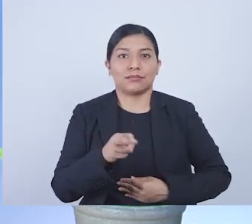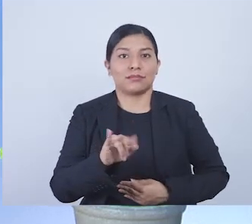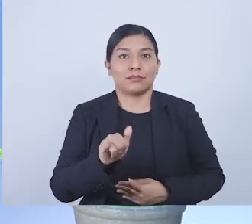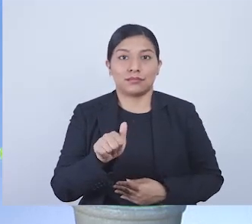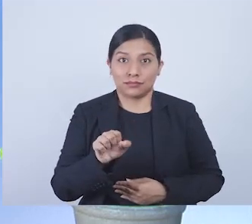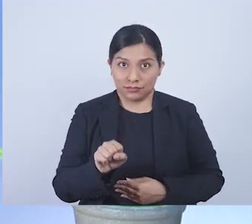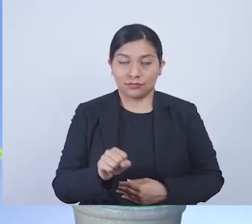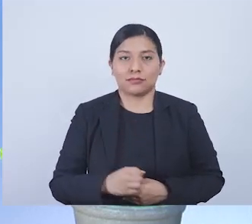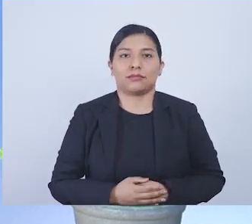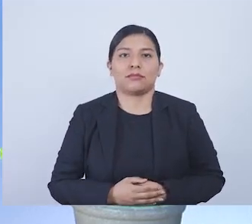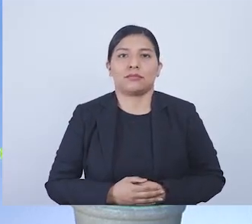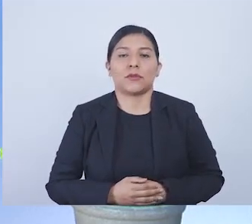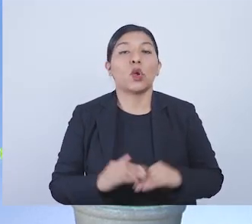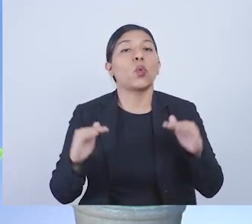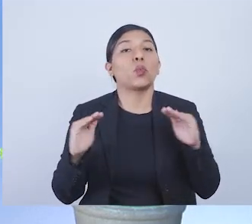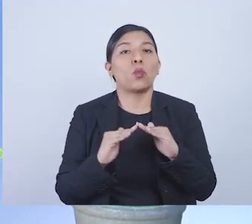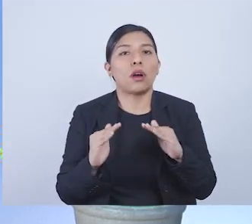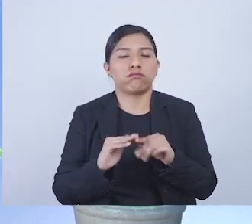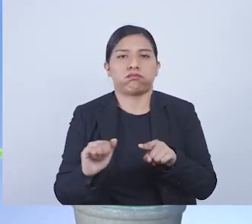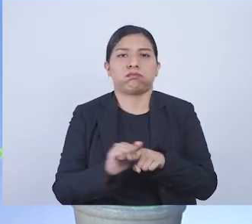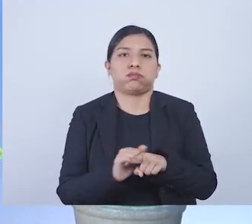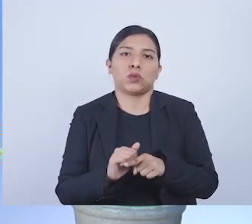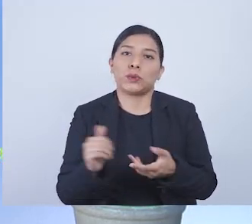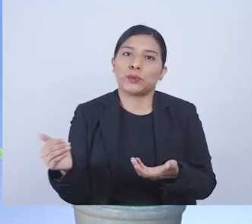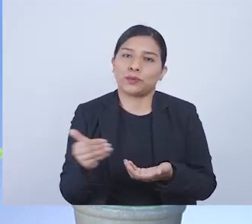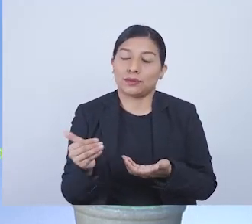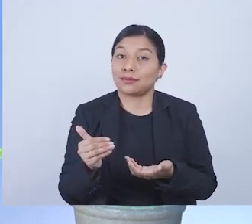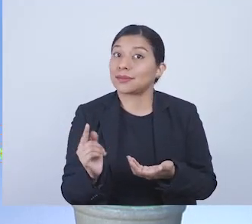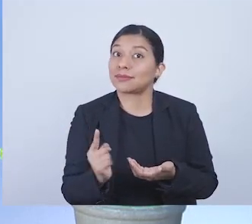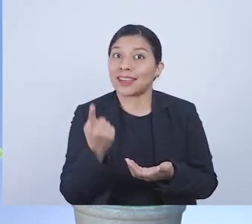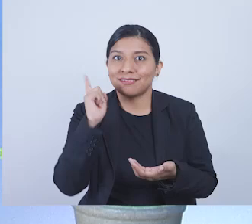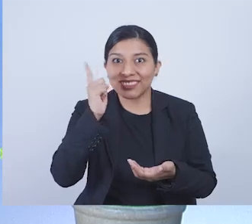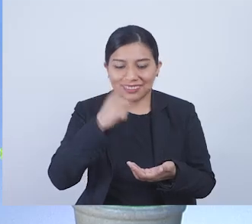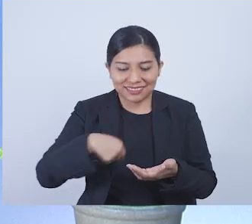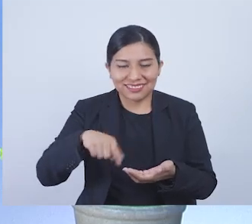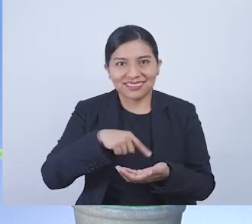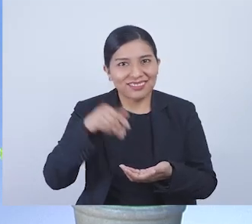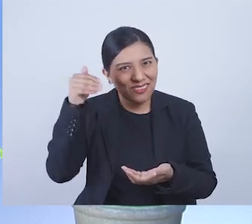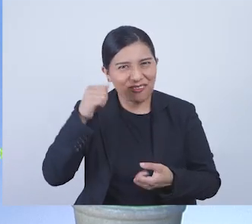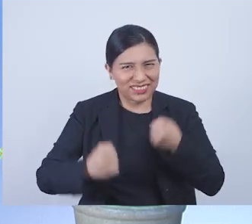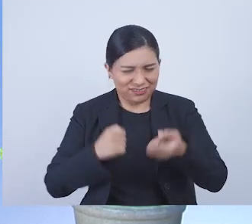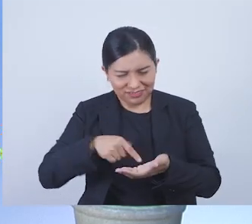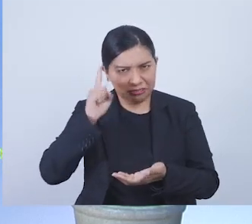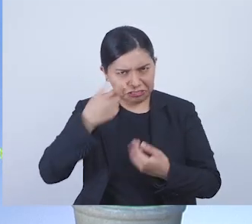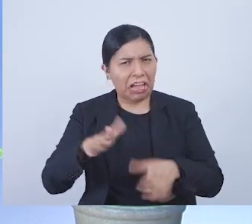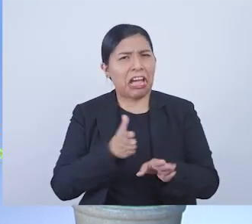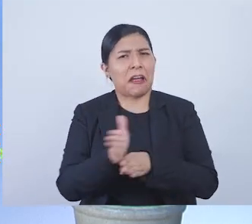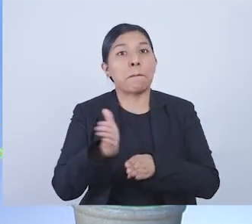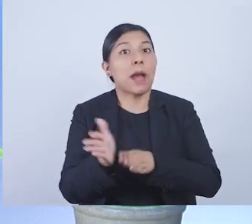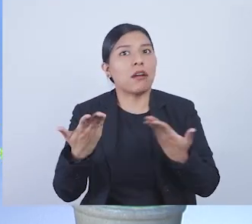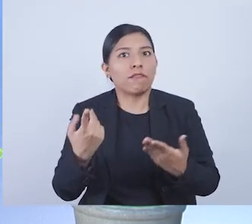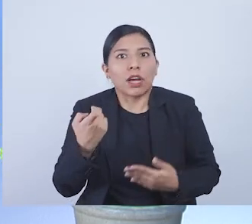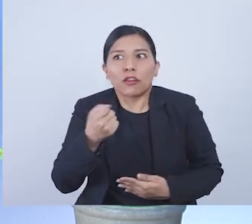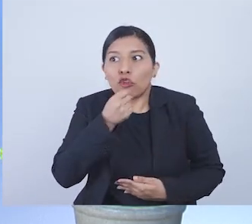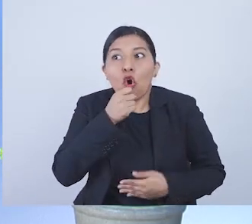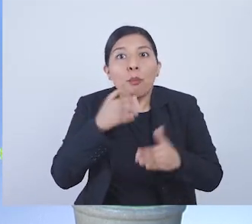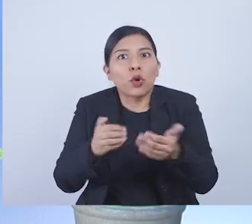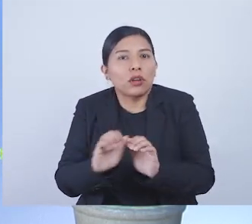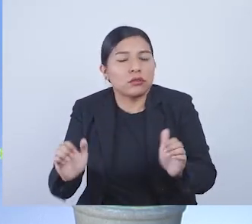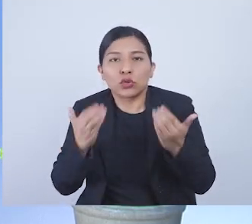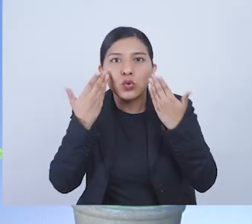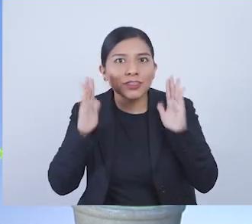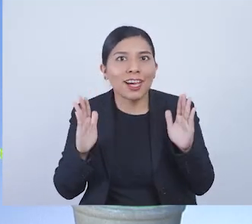las capacitaciones. Las capacitaciones primero a los maestros de educación física. Hay diferentes